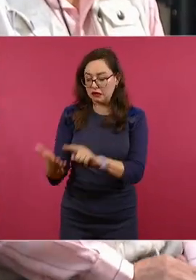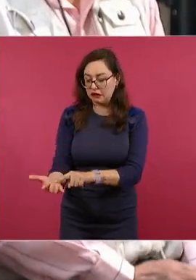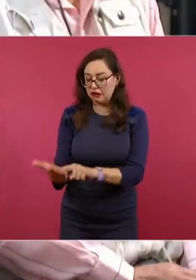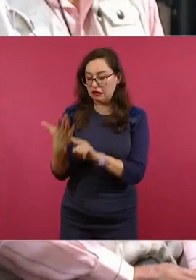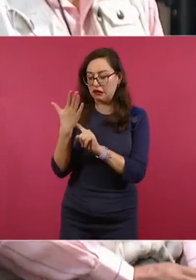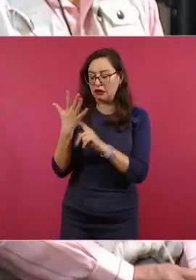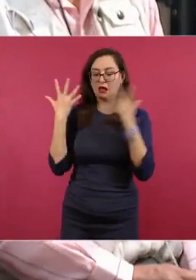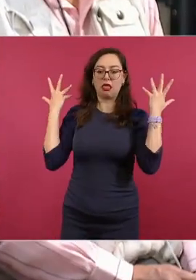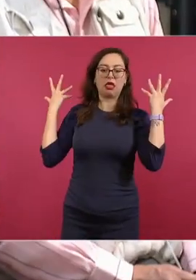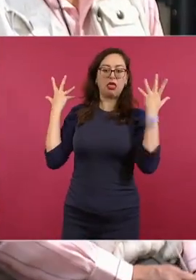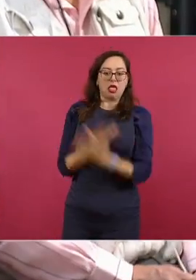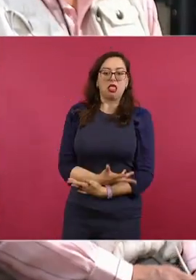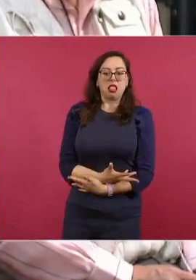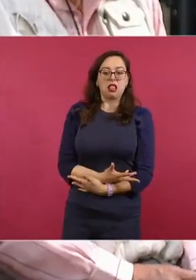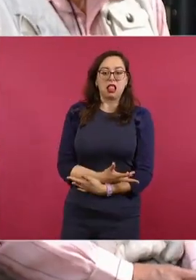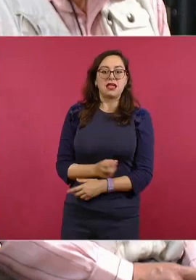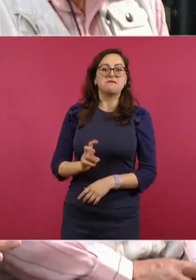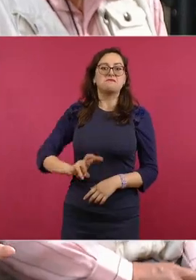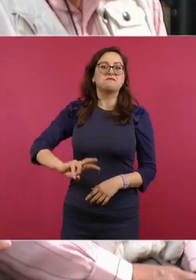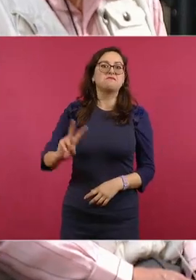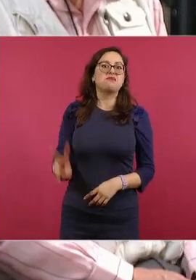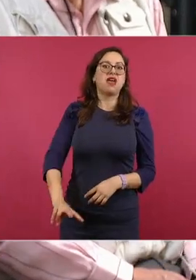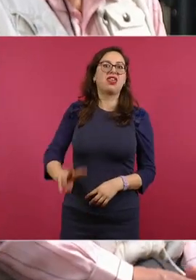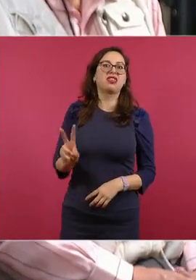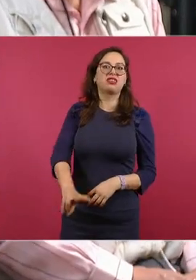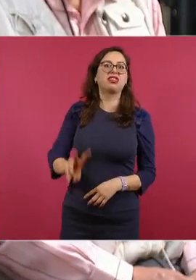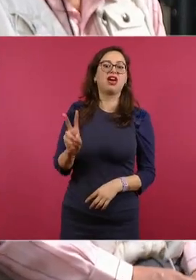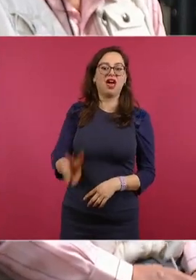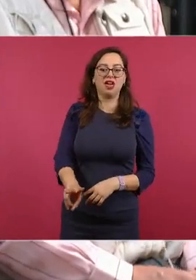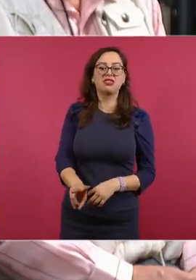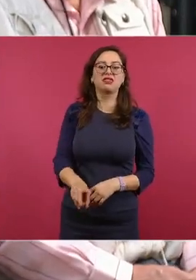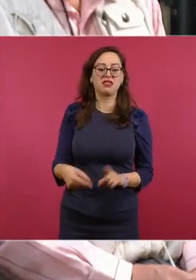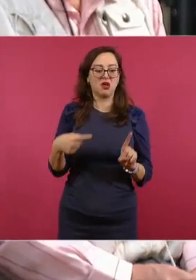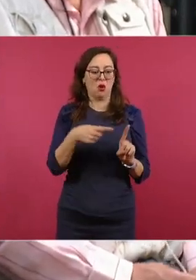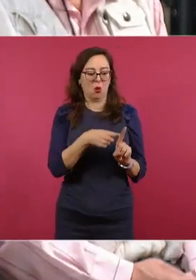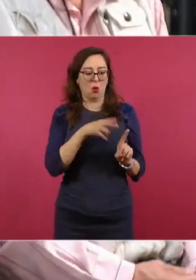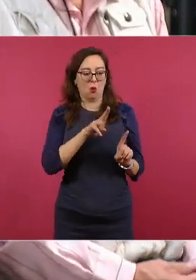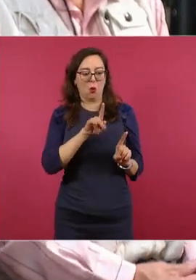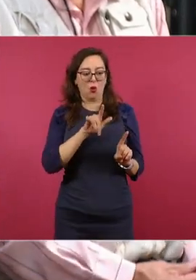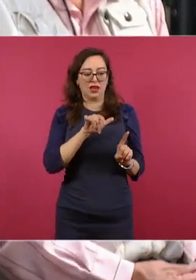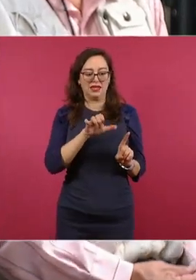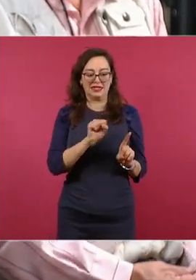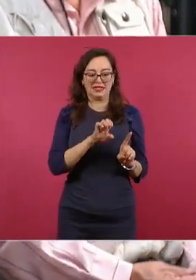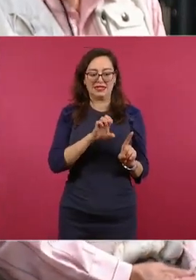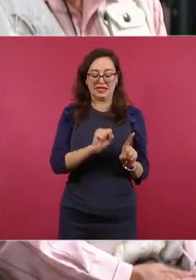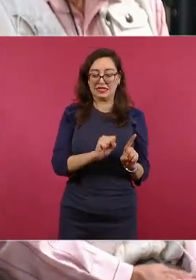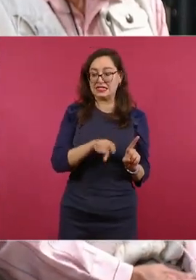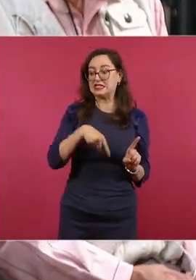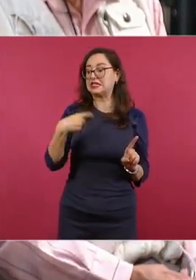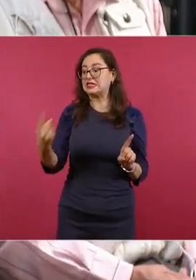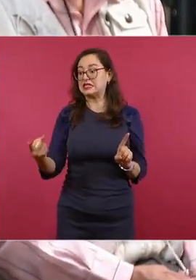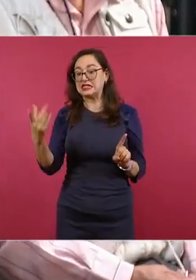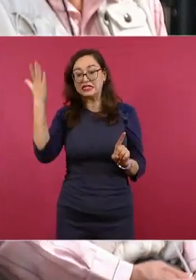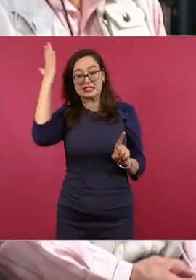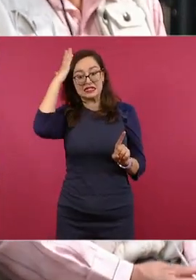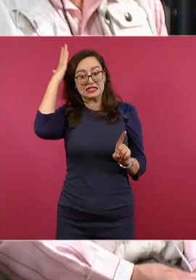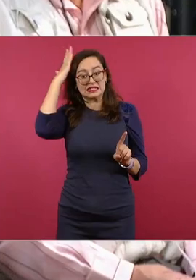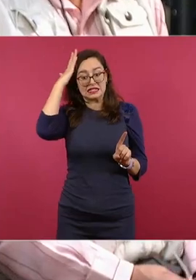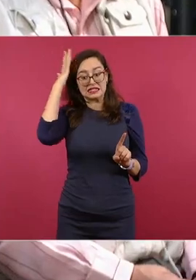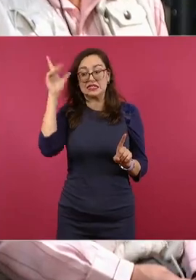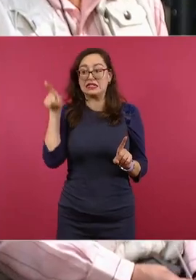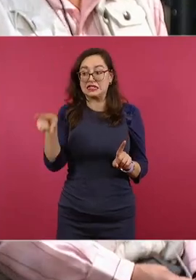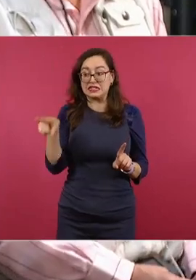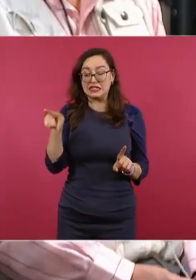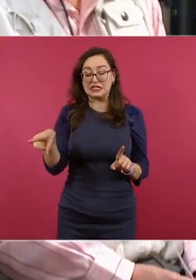esa leyenda se convirtió en un hecho real. Este video muestra al entonces secretario de gobierno